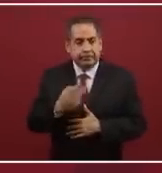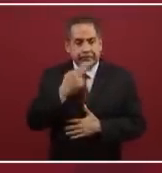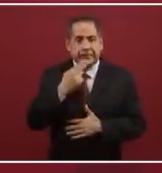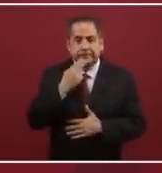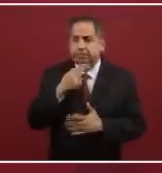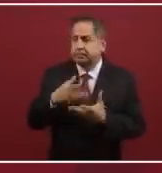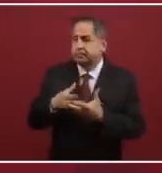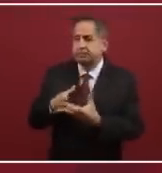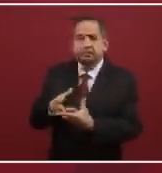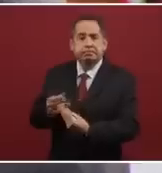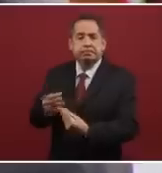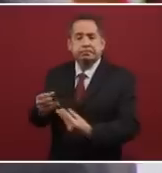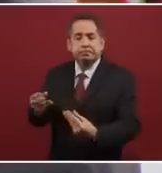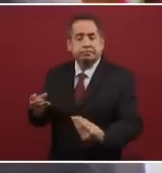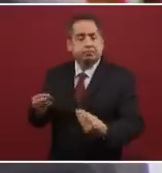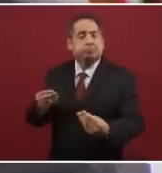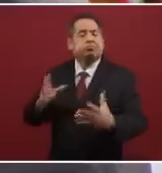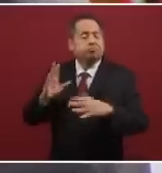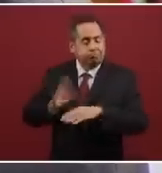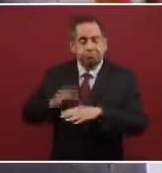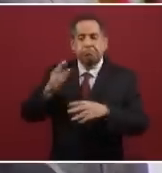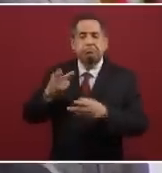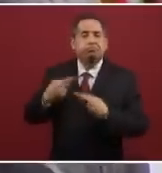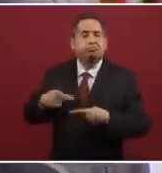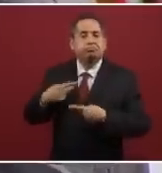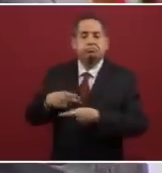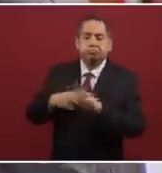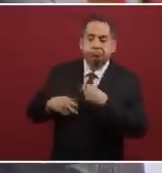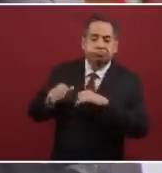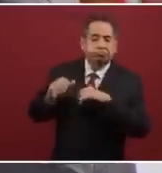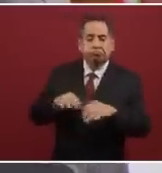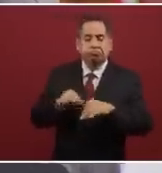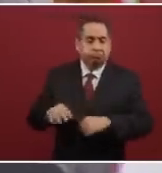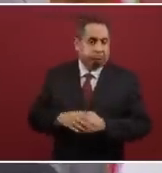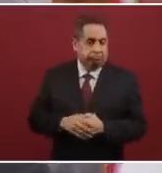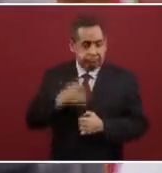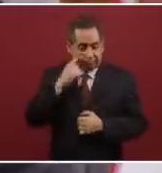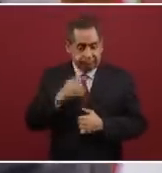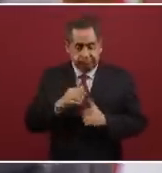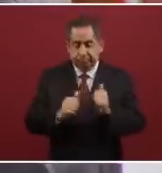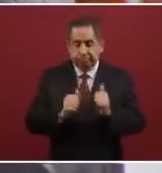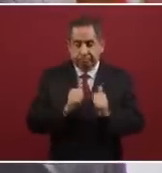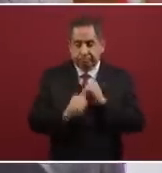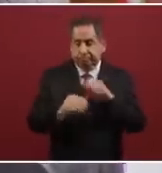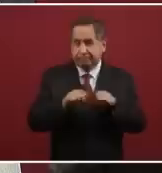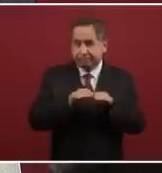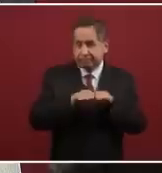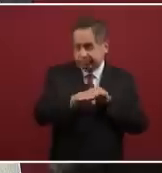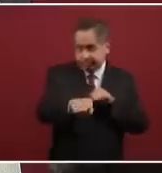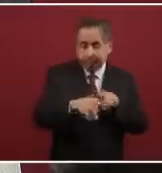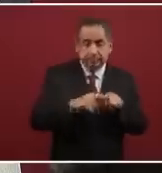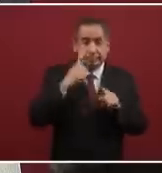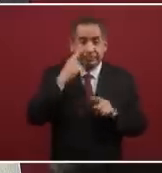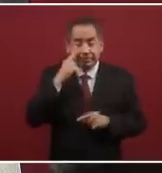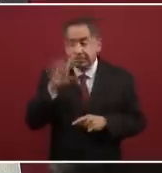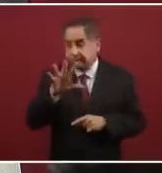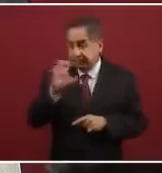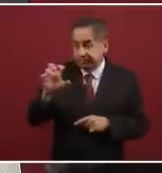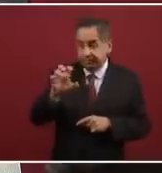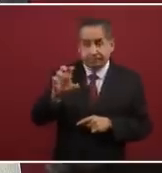multiplicador. Se hacen los caminos porque de los 570 municipios de